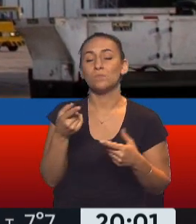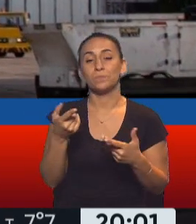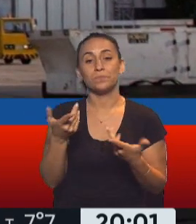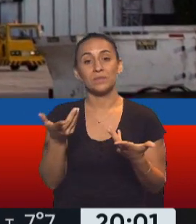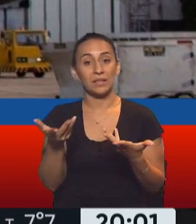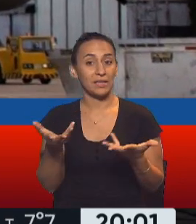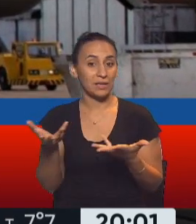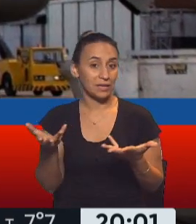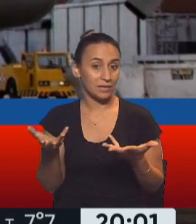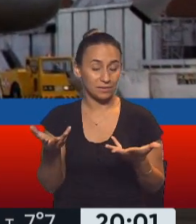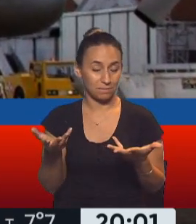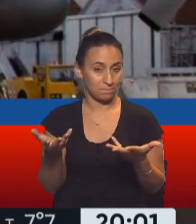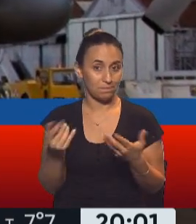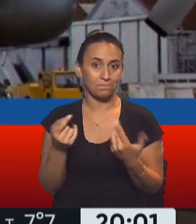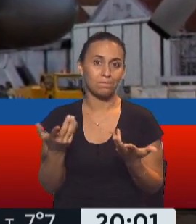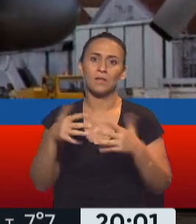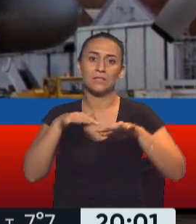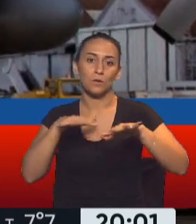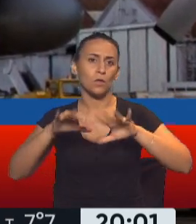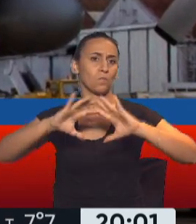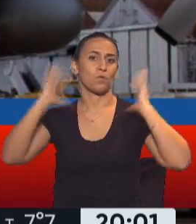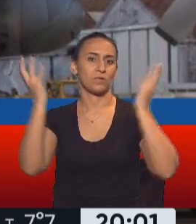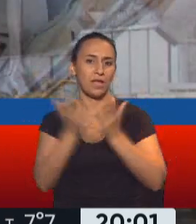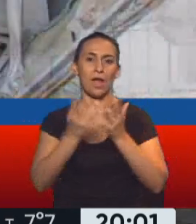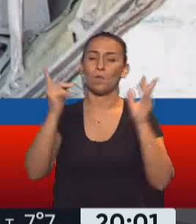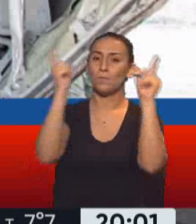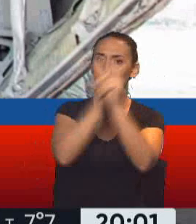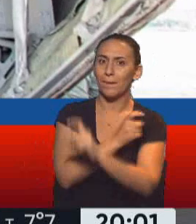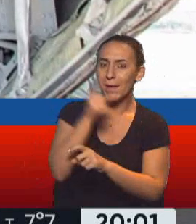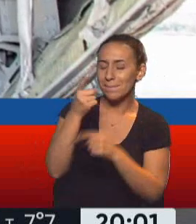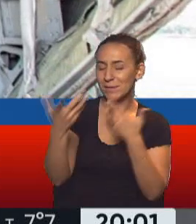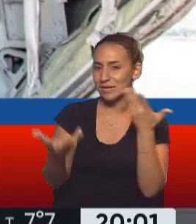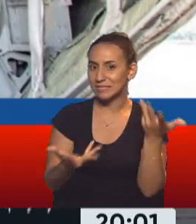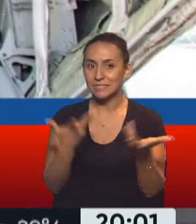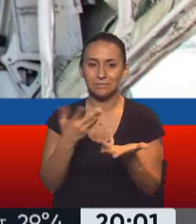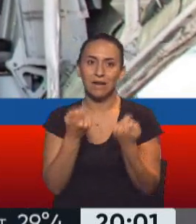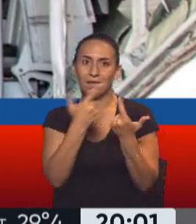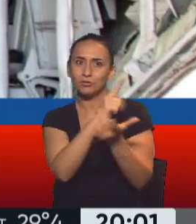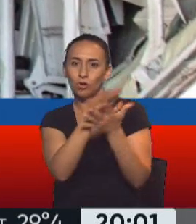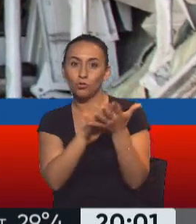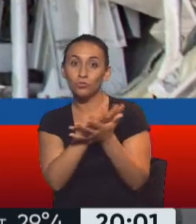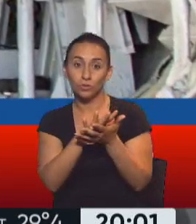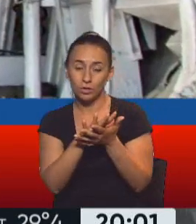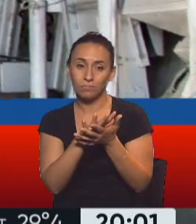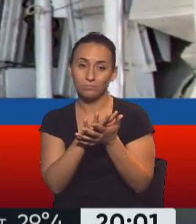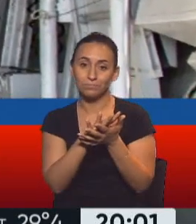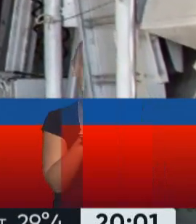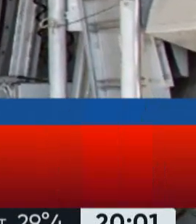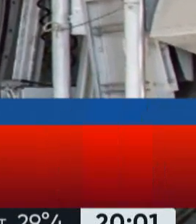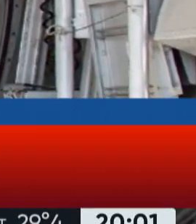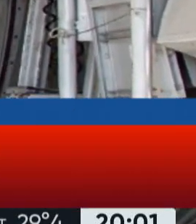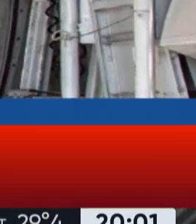de, ante problemas globales, soluciones globales, ante distintos mensajes de la